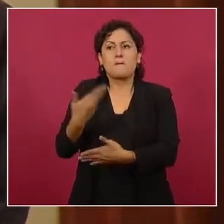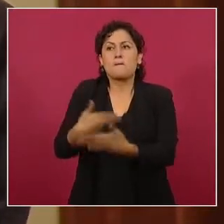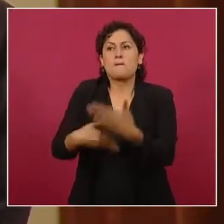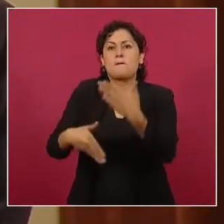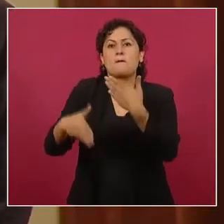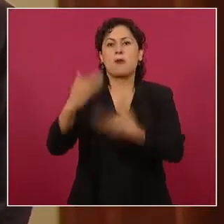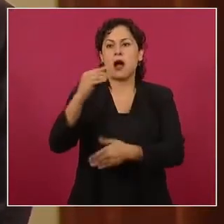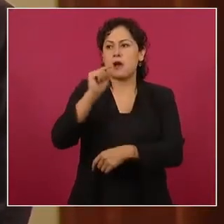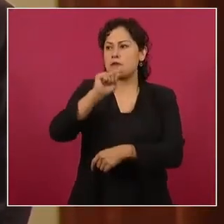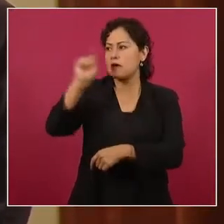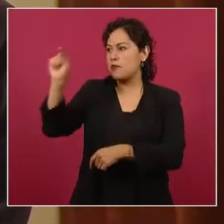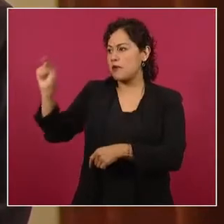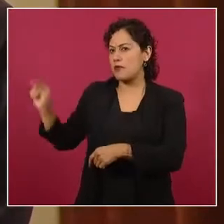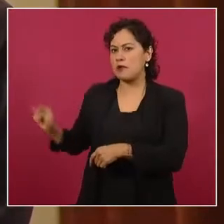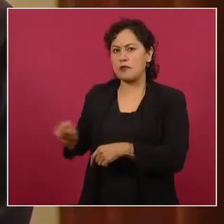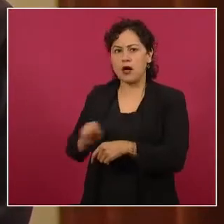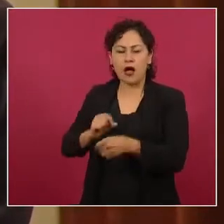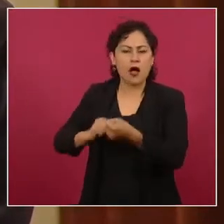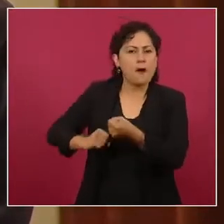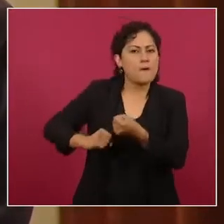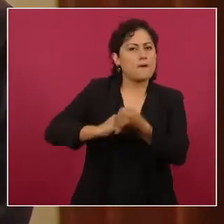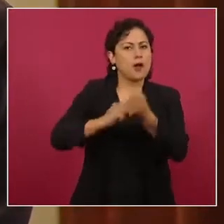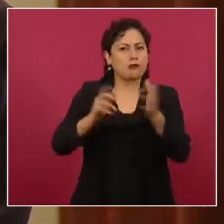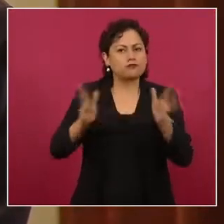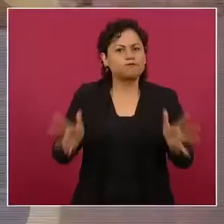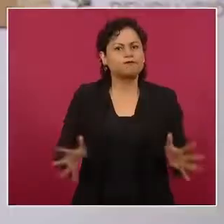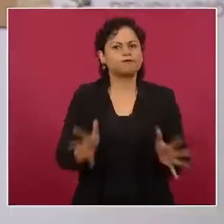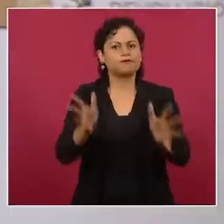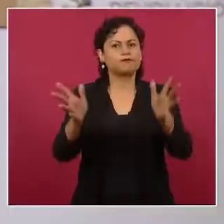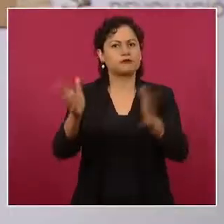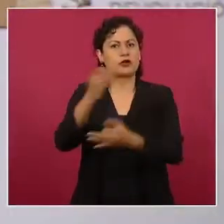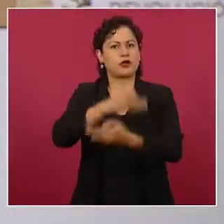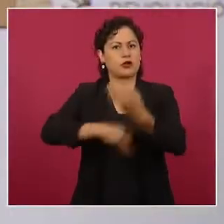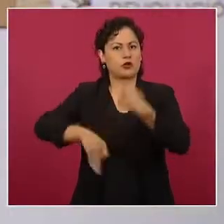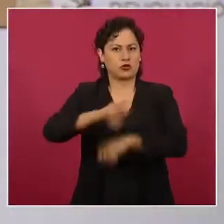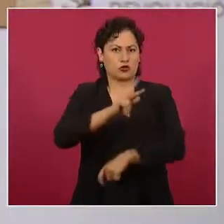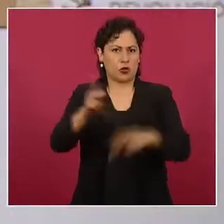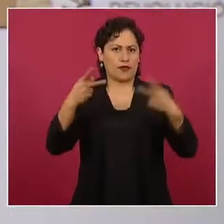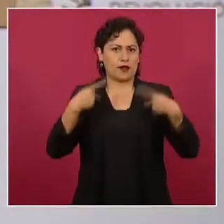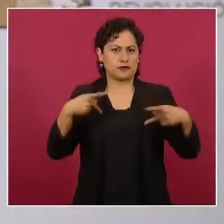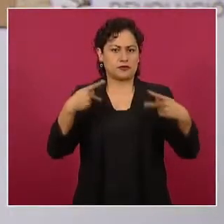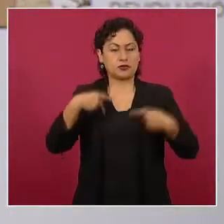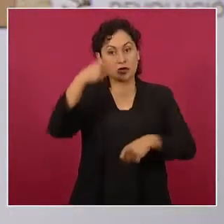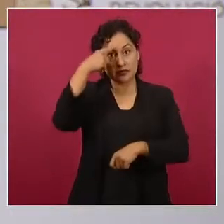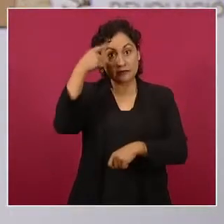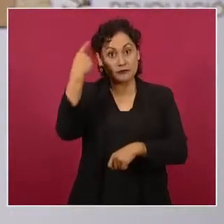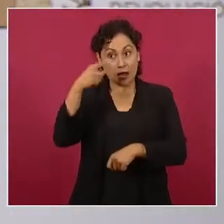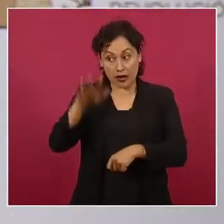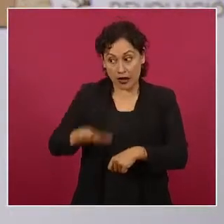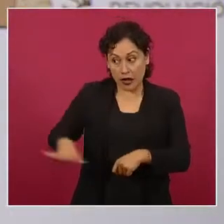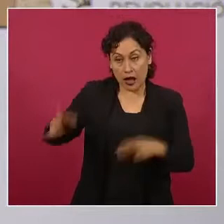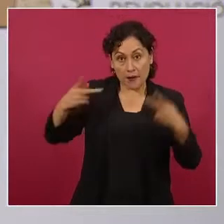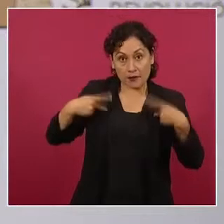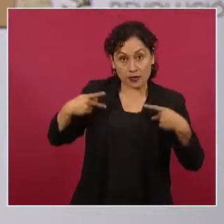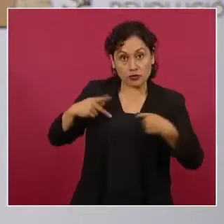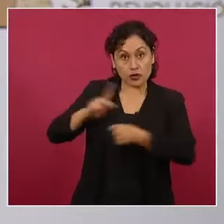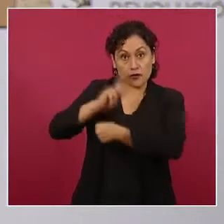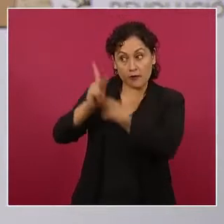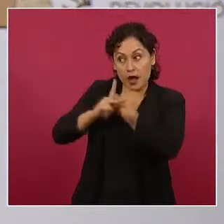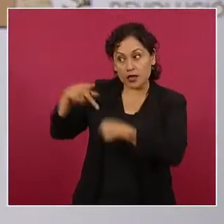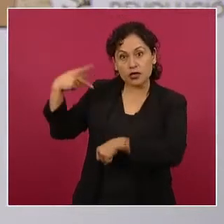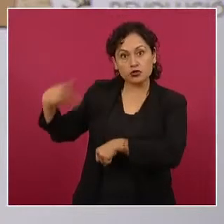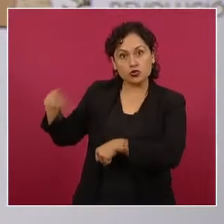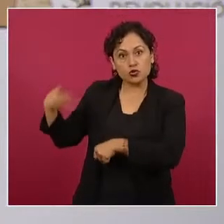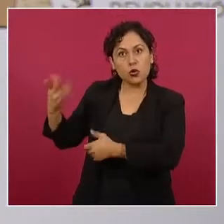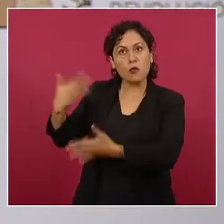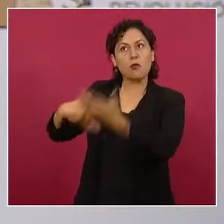a la población. Es lo que les va a permitir que sigan ellos en sus comunidades. Eso hay que hacer, eso lo